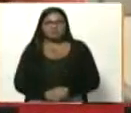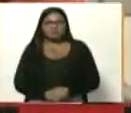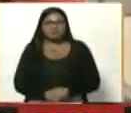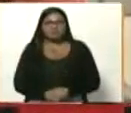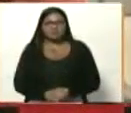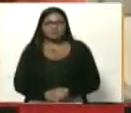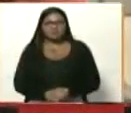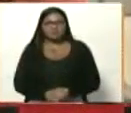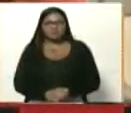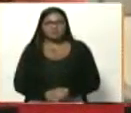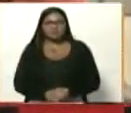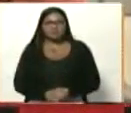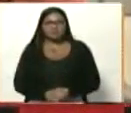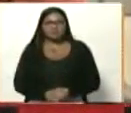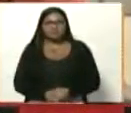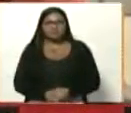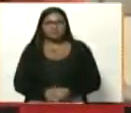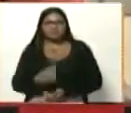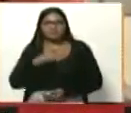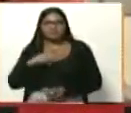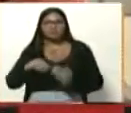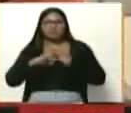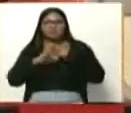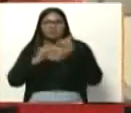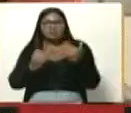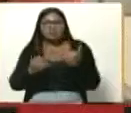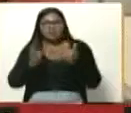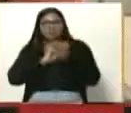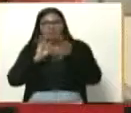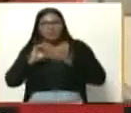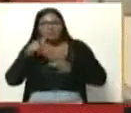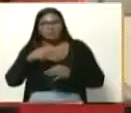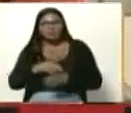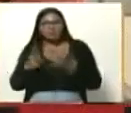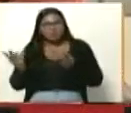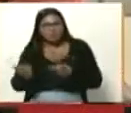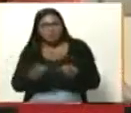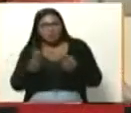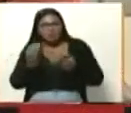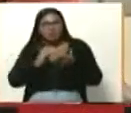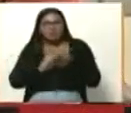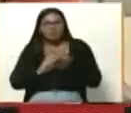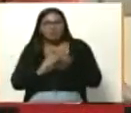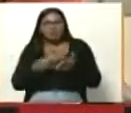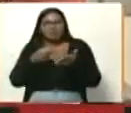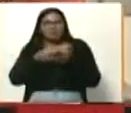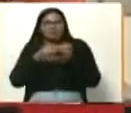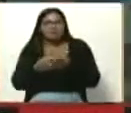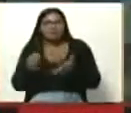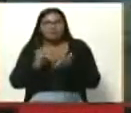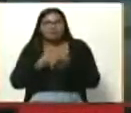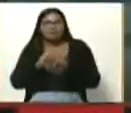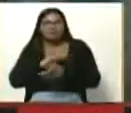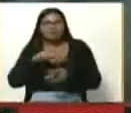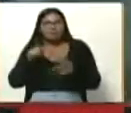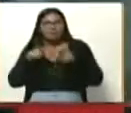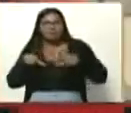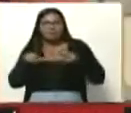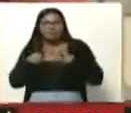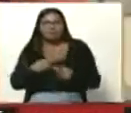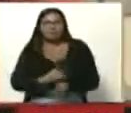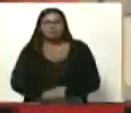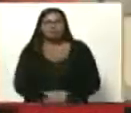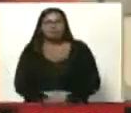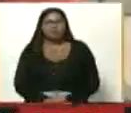embargo, no hemos parado, no nos hemos detenido, y lo que hemos recibido lo hemos reinvertido nuevamente en estos espacios. Vamos al año que viene en